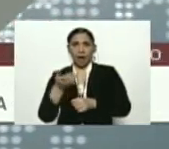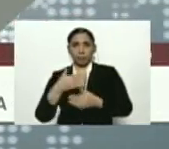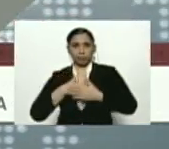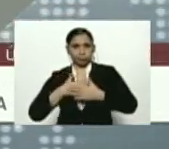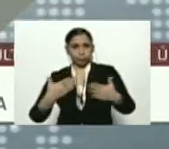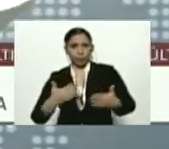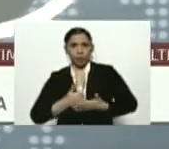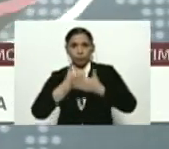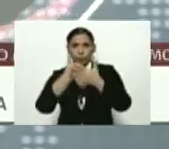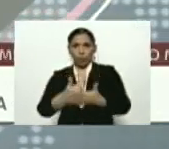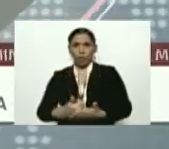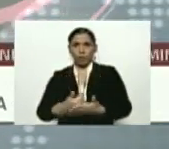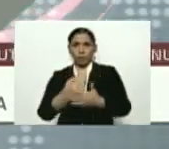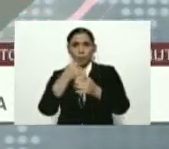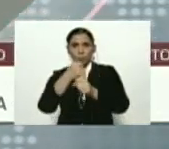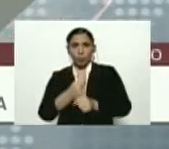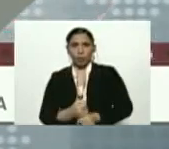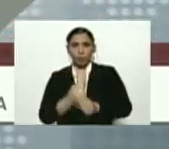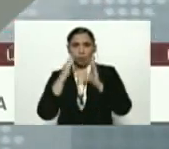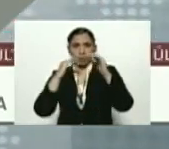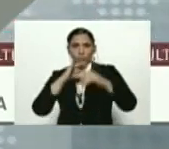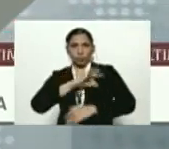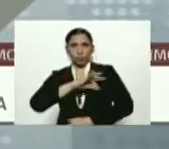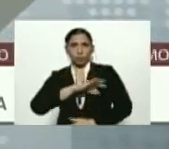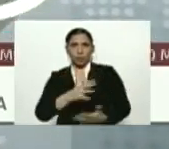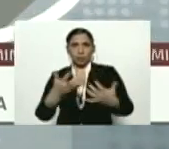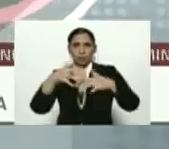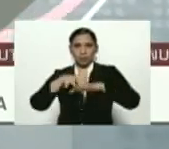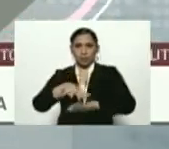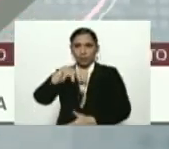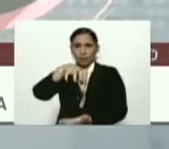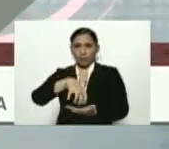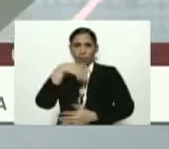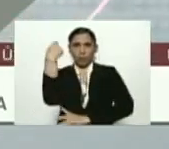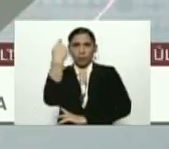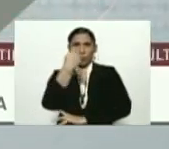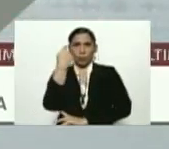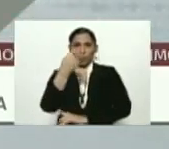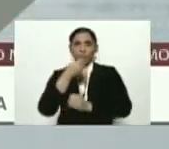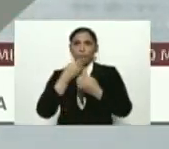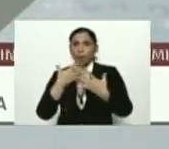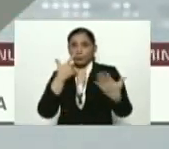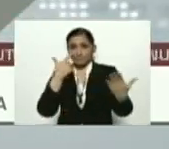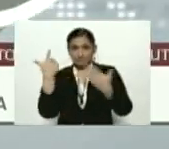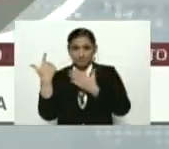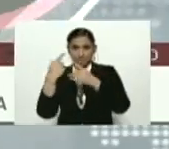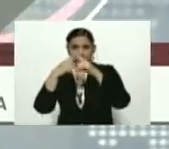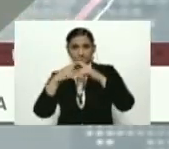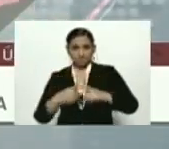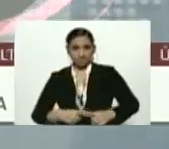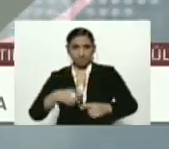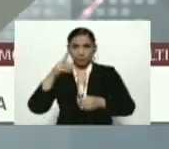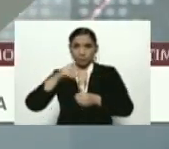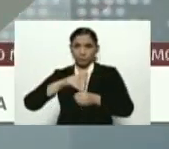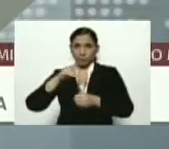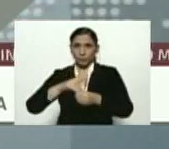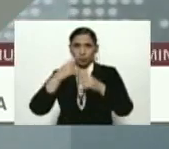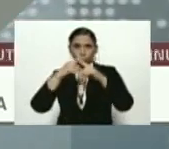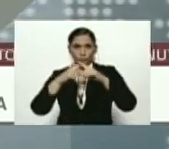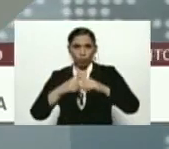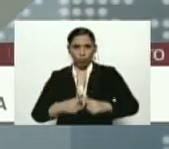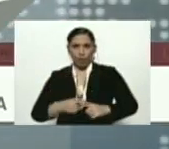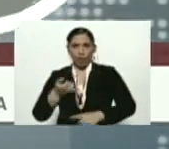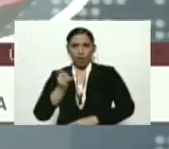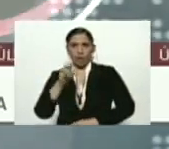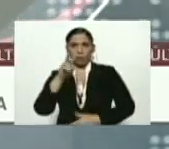en el puesto de atención social integral en el estado Apure. Bueno, ahí tienes. En total,